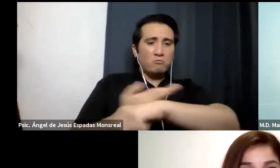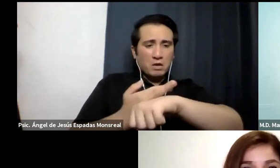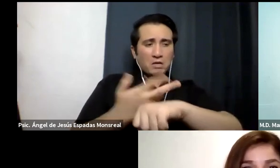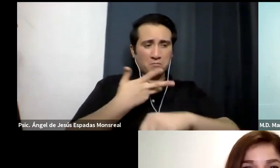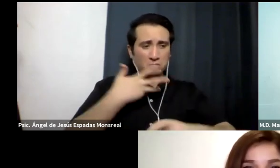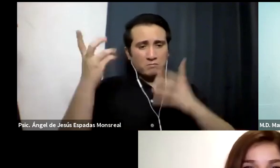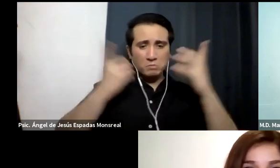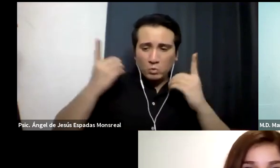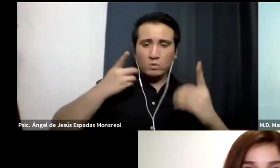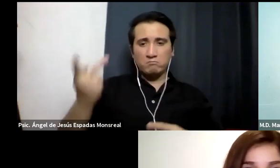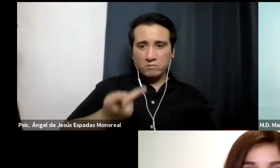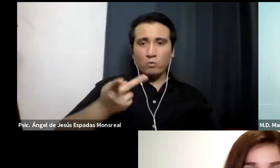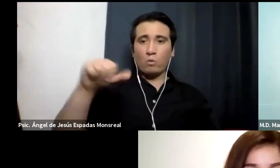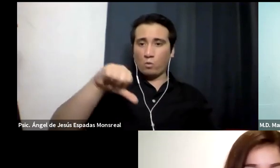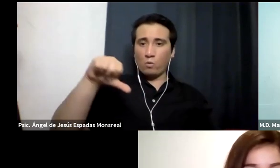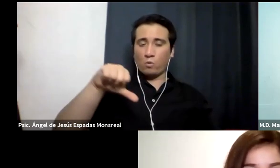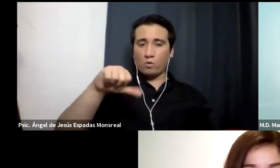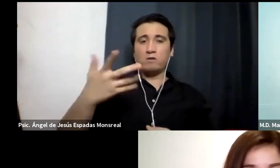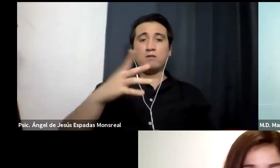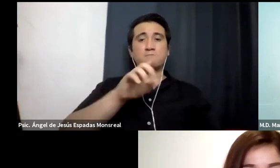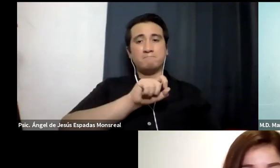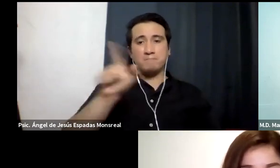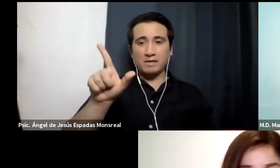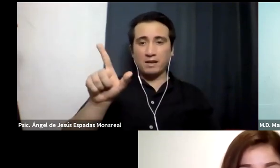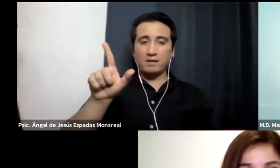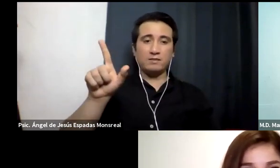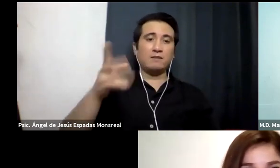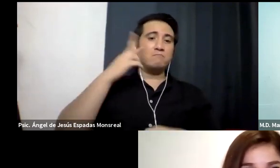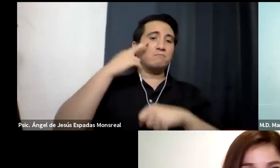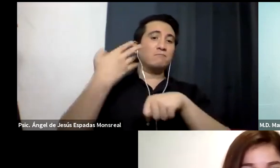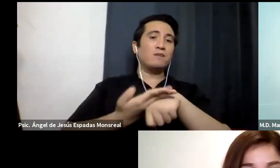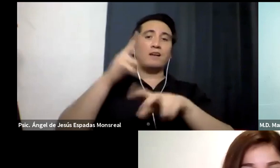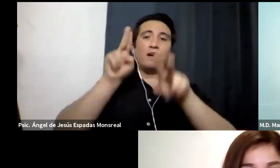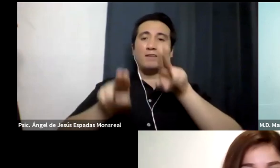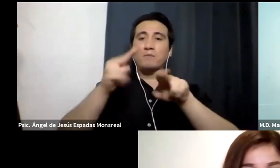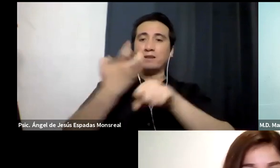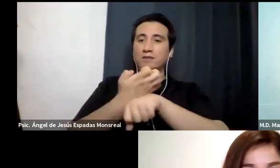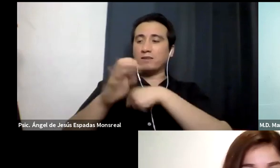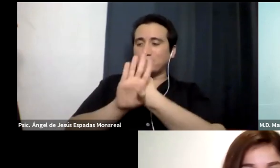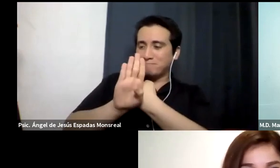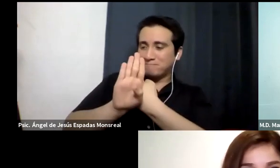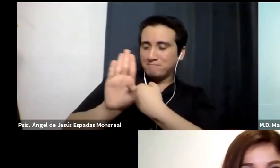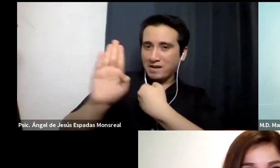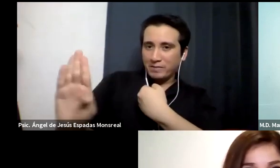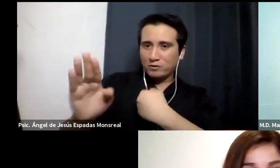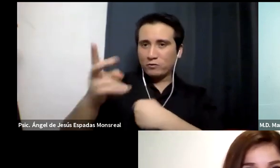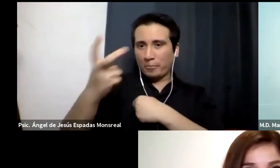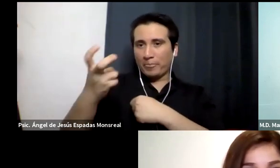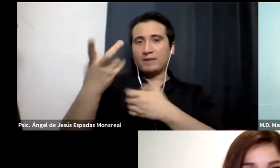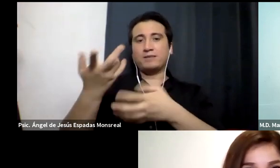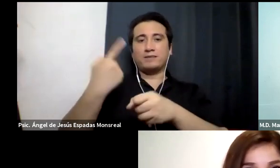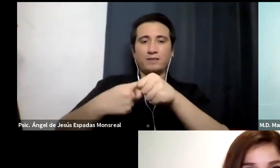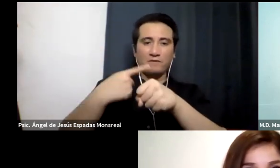hoy contamos con una especialista, quien es la encargada a nivel estatal de la prevención de estas